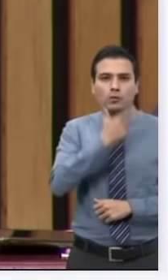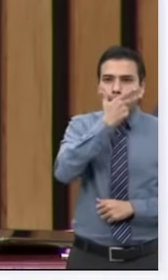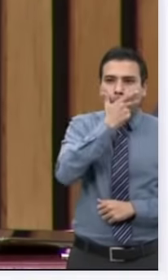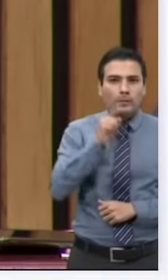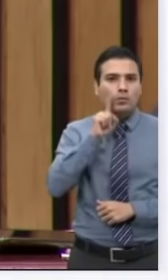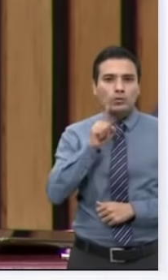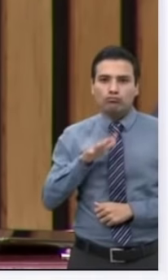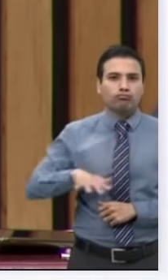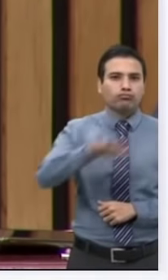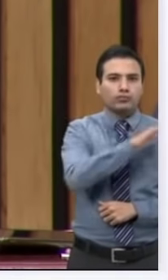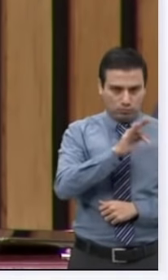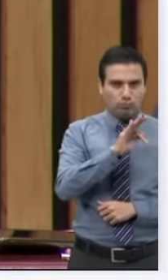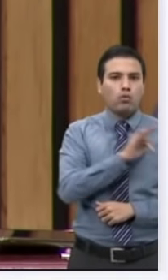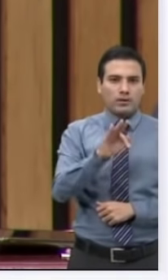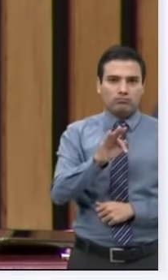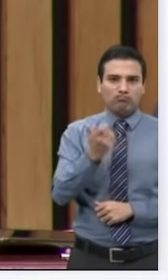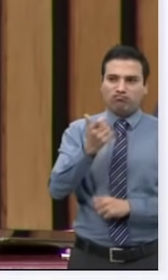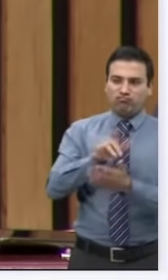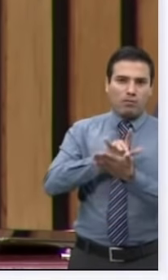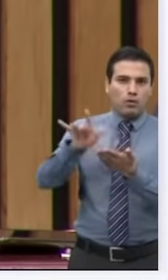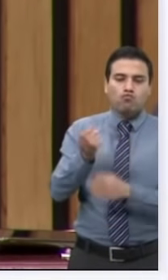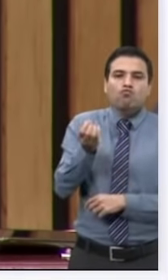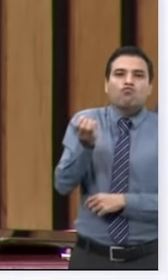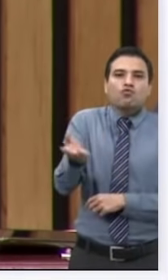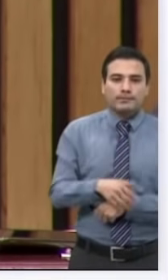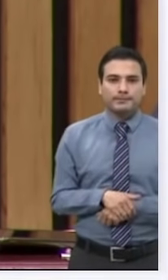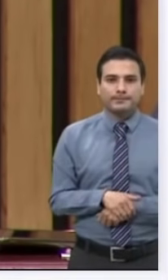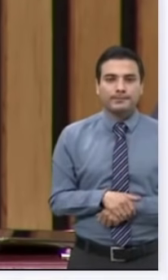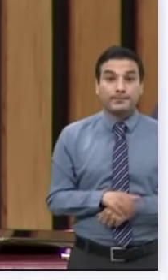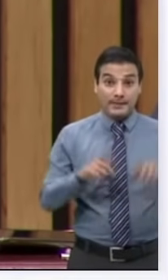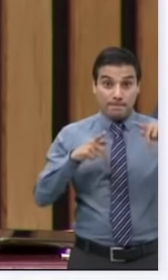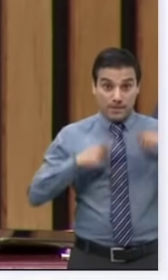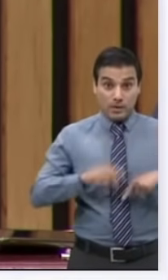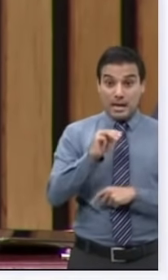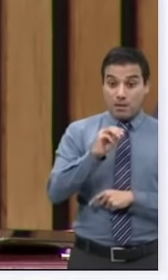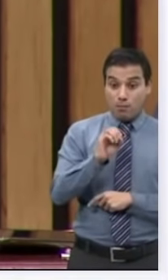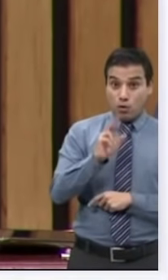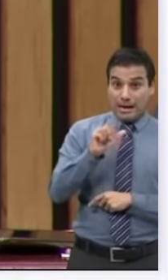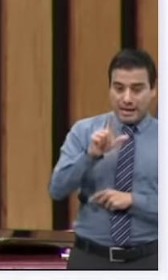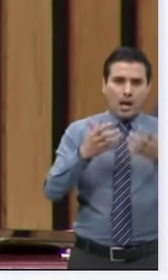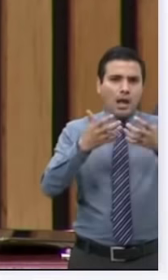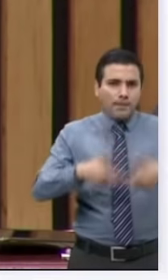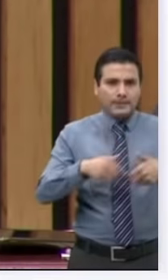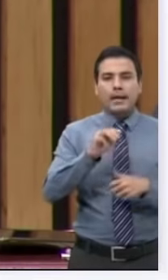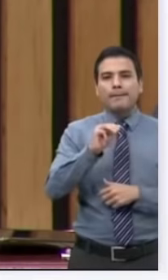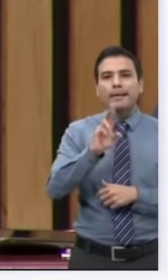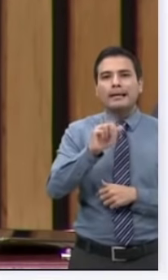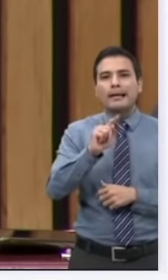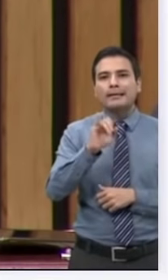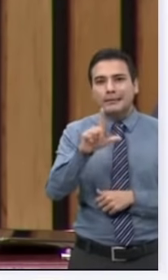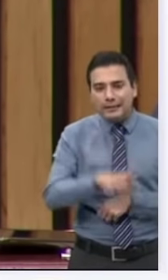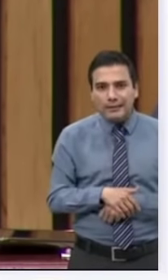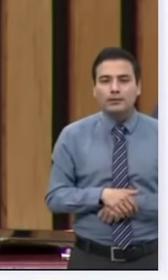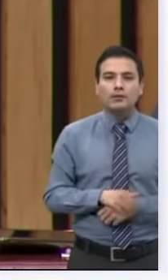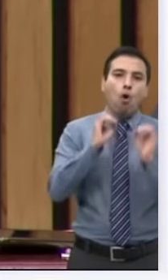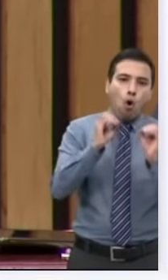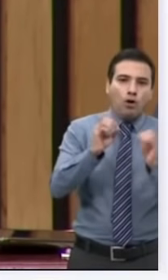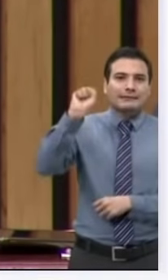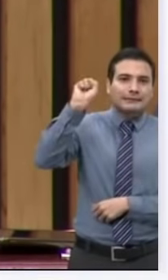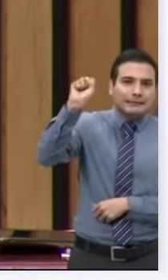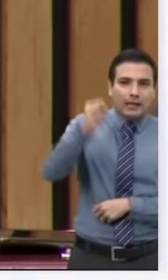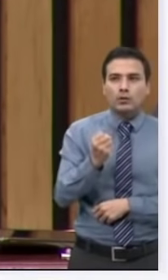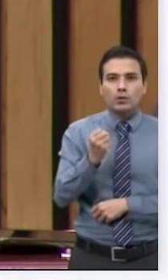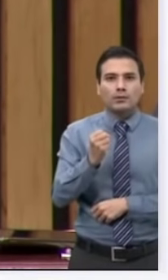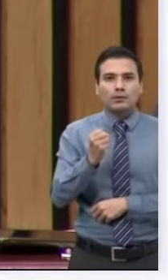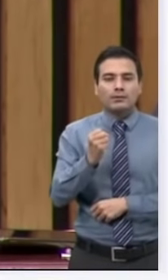ciudadanas ninguna persona moral se empresa mercantil sea un sindicato una